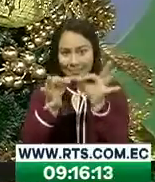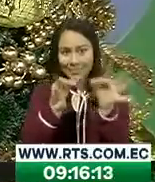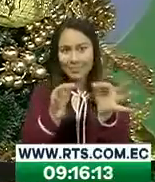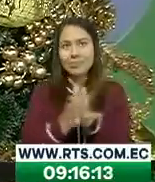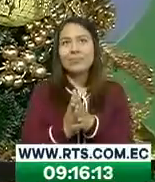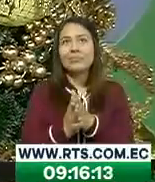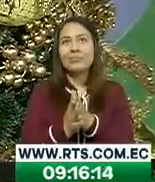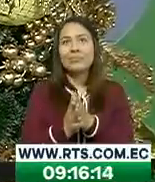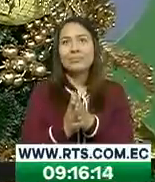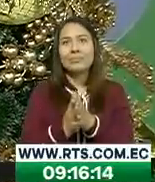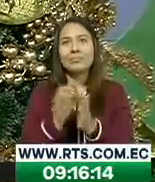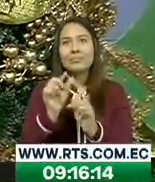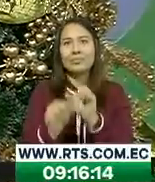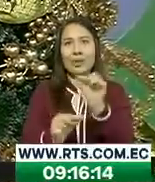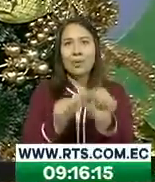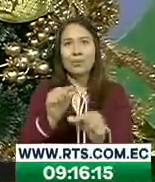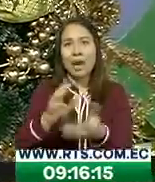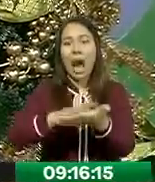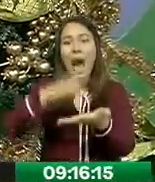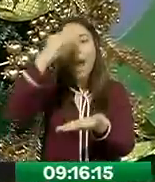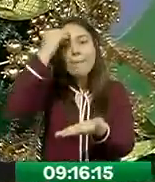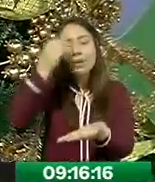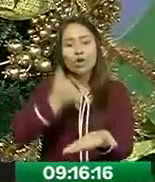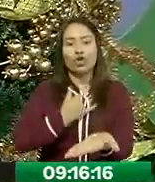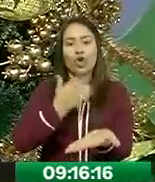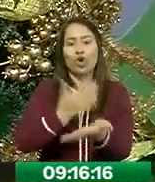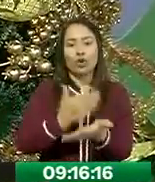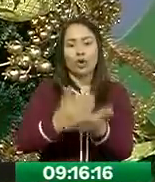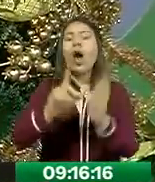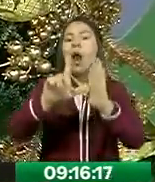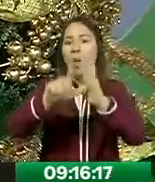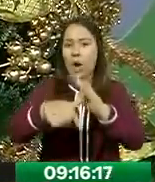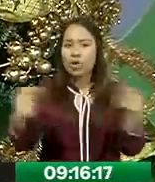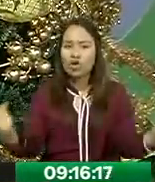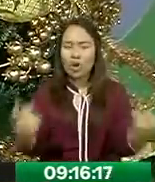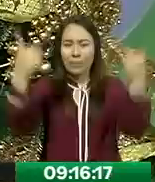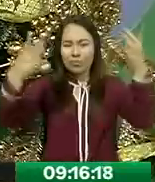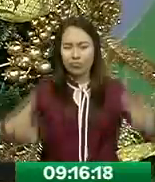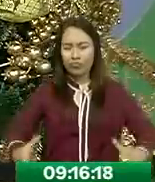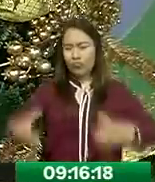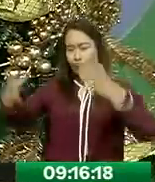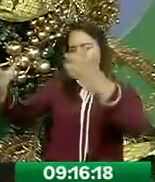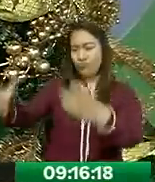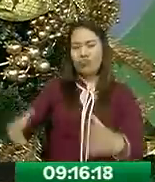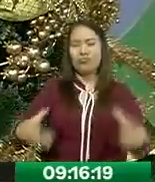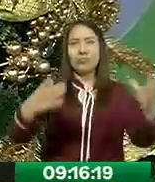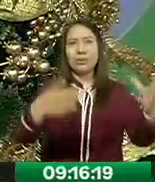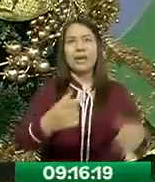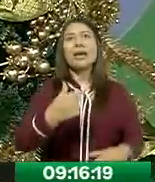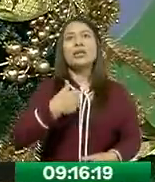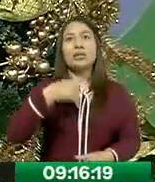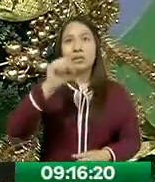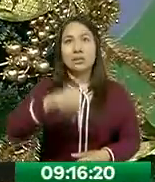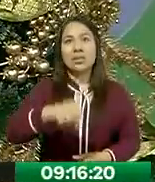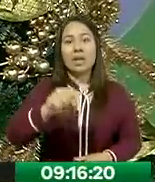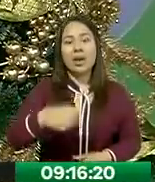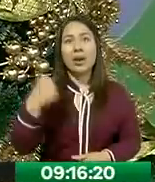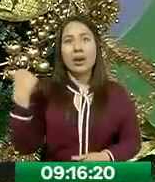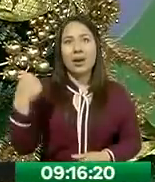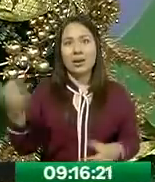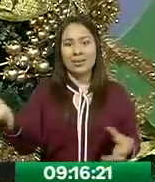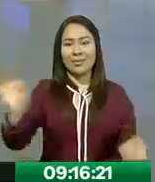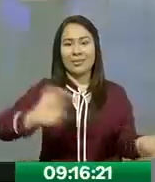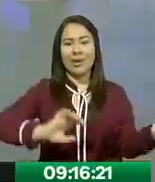¿qué? Poco a poco voy aprendiendo a cocinar, así que en cualquier momento se sorprende y no es la exageración que usted hace, que lo que yo digo sí es verdad. Hugo Gavilanes